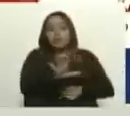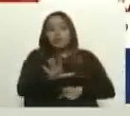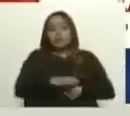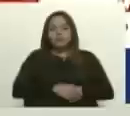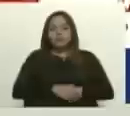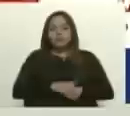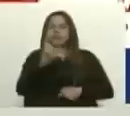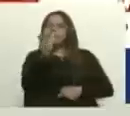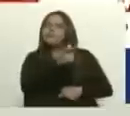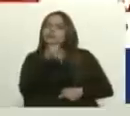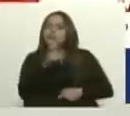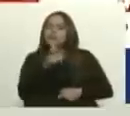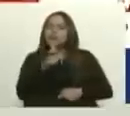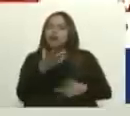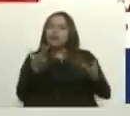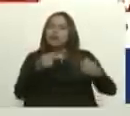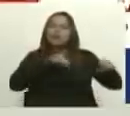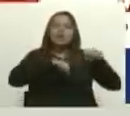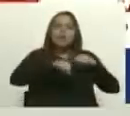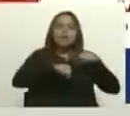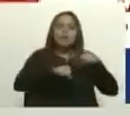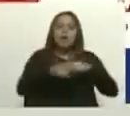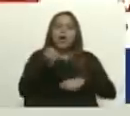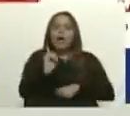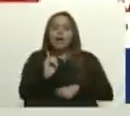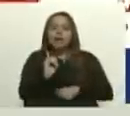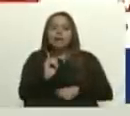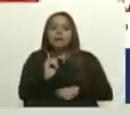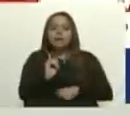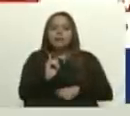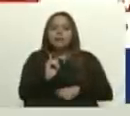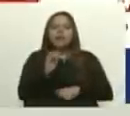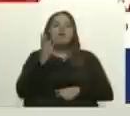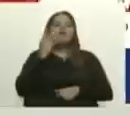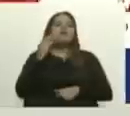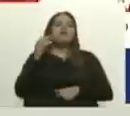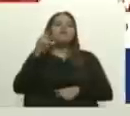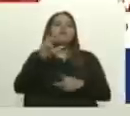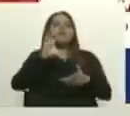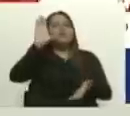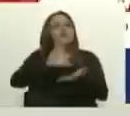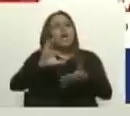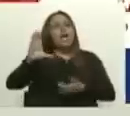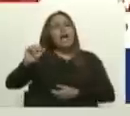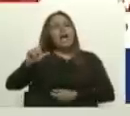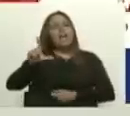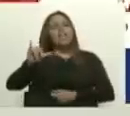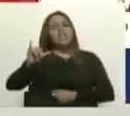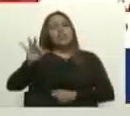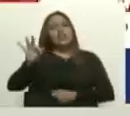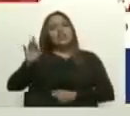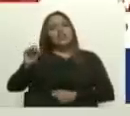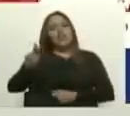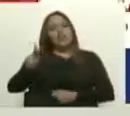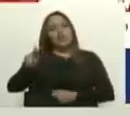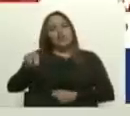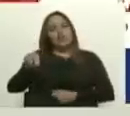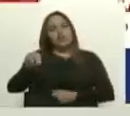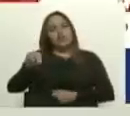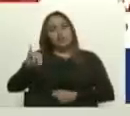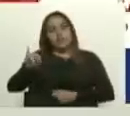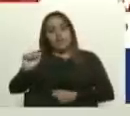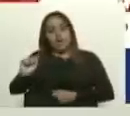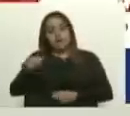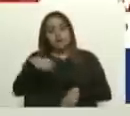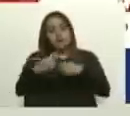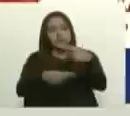Busquen cuántos temblores hay en California por día.